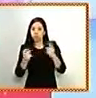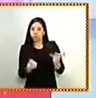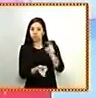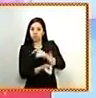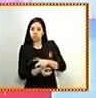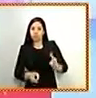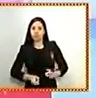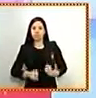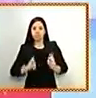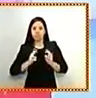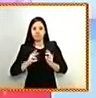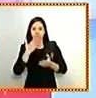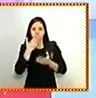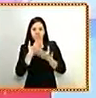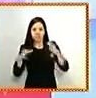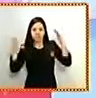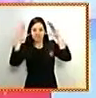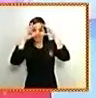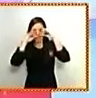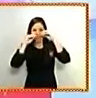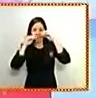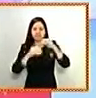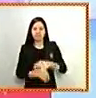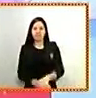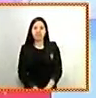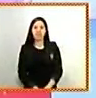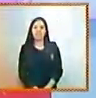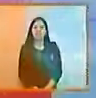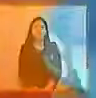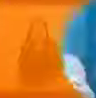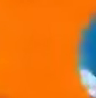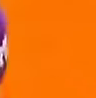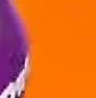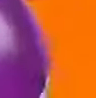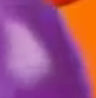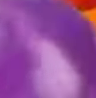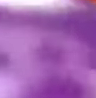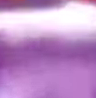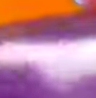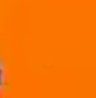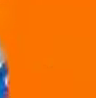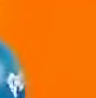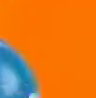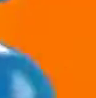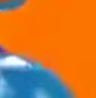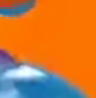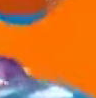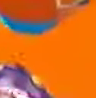cambia la vida. Muy buenas noches. Juega